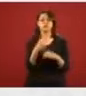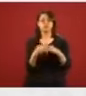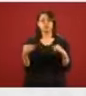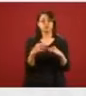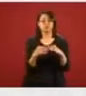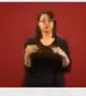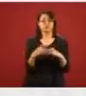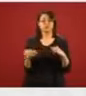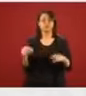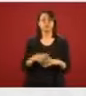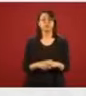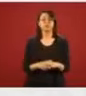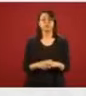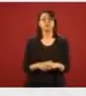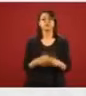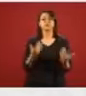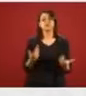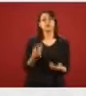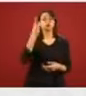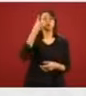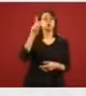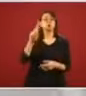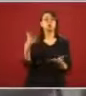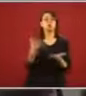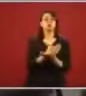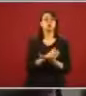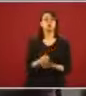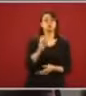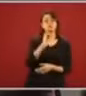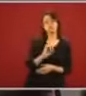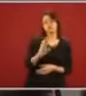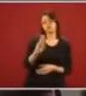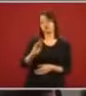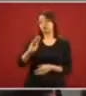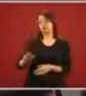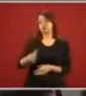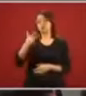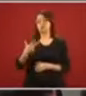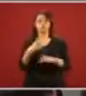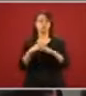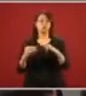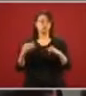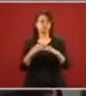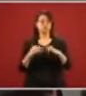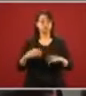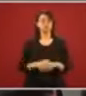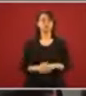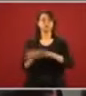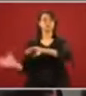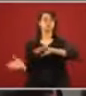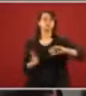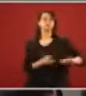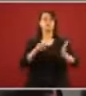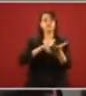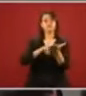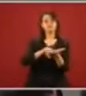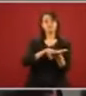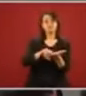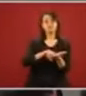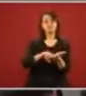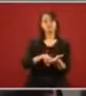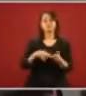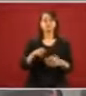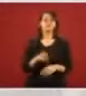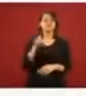a 0,88 centavos de margen. En el combustible diésel, estaciones de servicio, en el